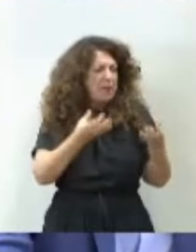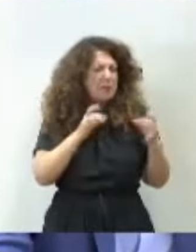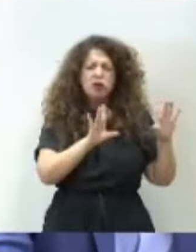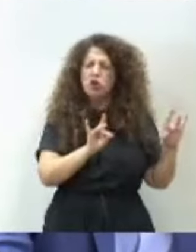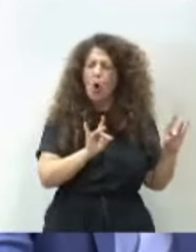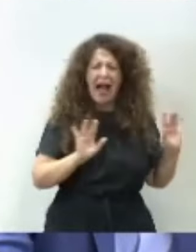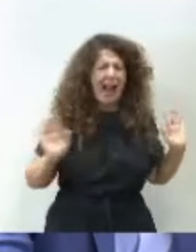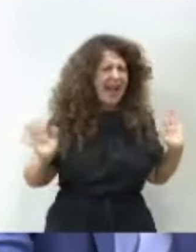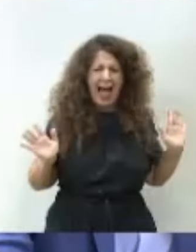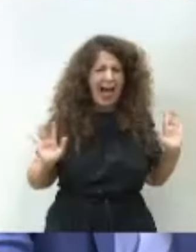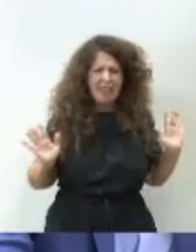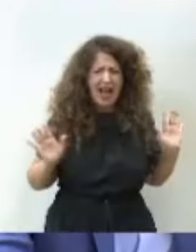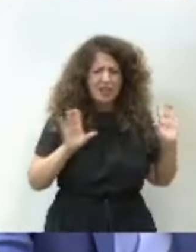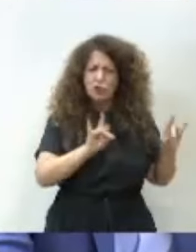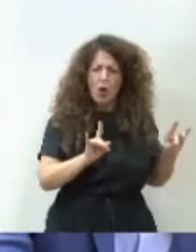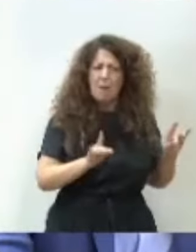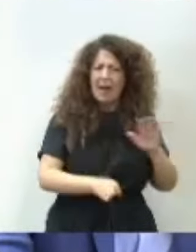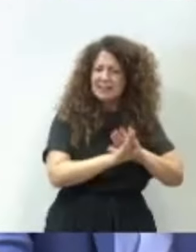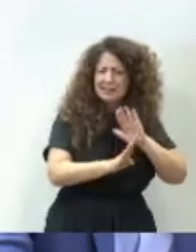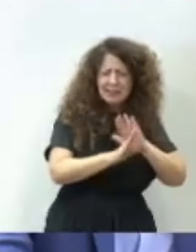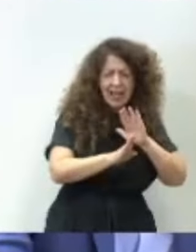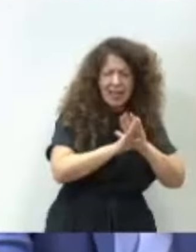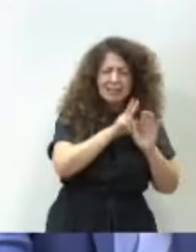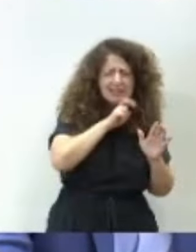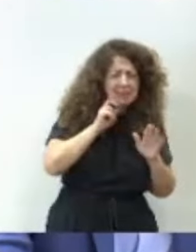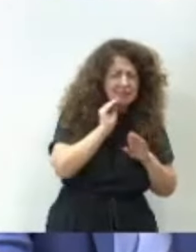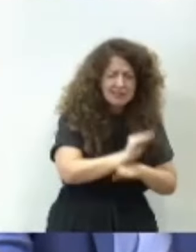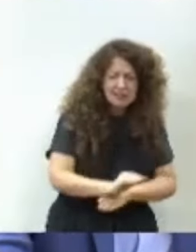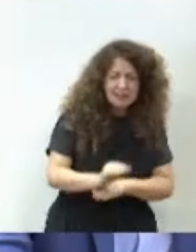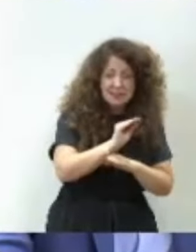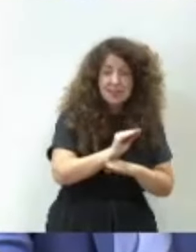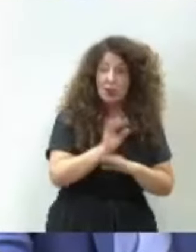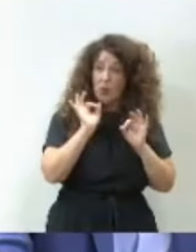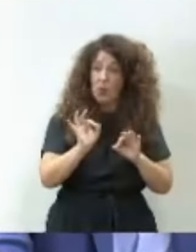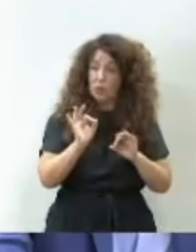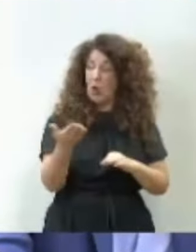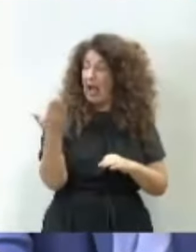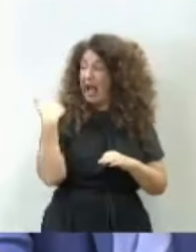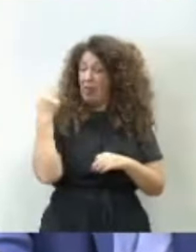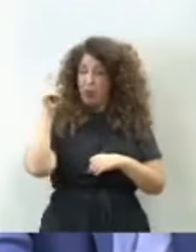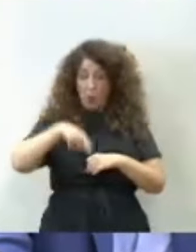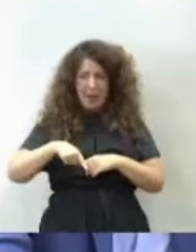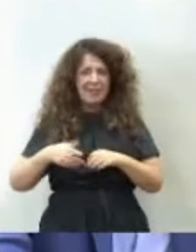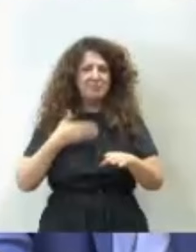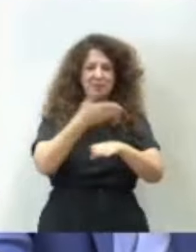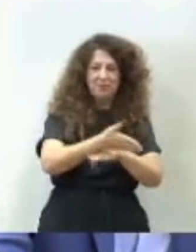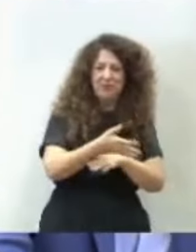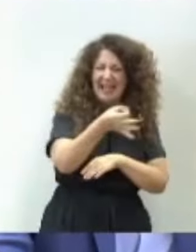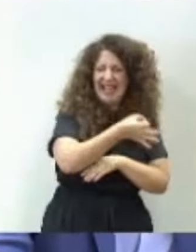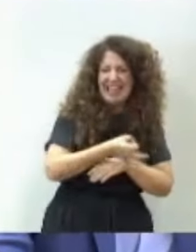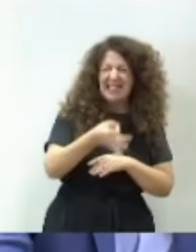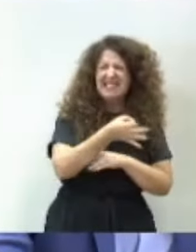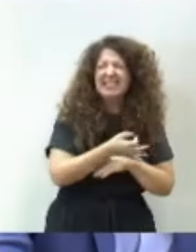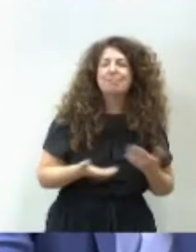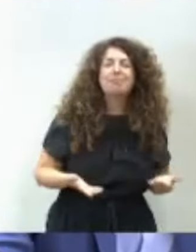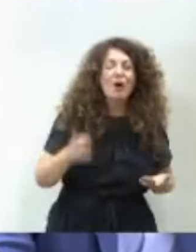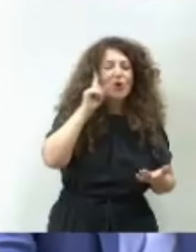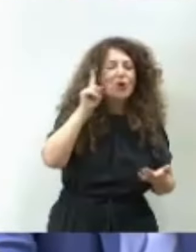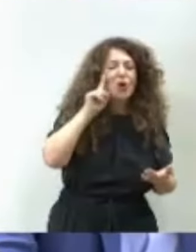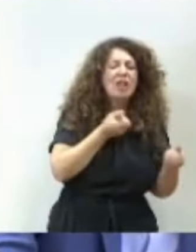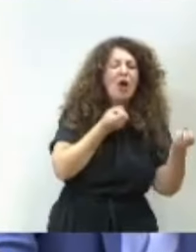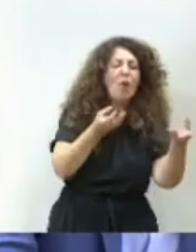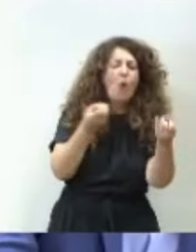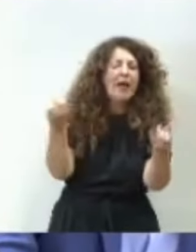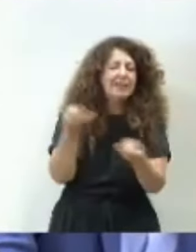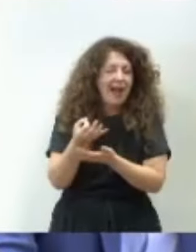tocar para que siga estándolo. Señora ministra, hace un mes, usted lo ha dicho, ha estado en nuestra isla. No sé exactamente lo que le habrán dicho allí,